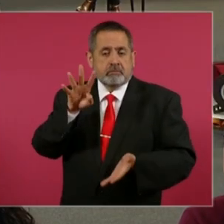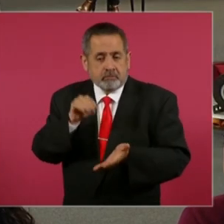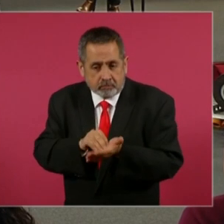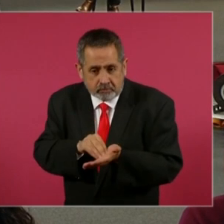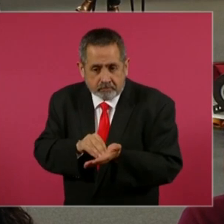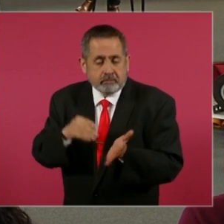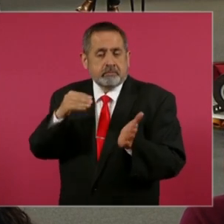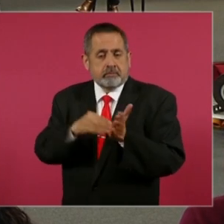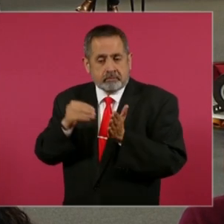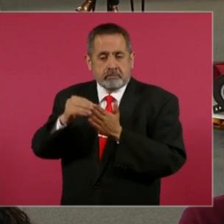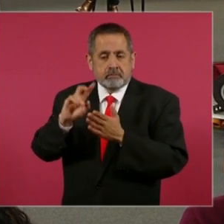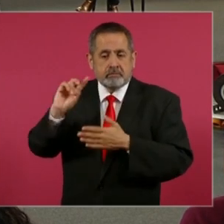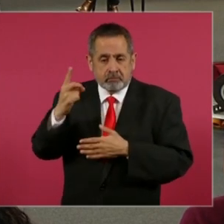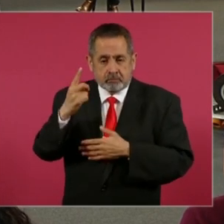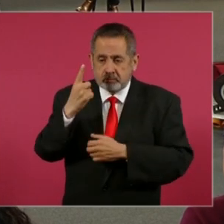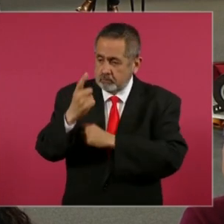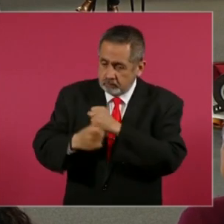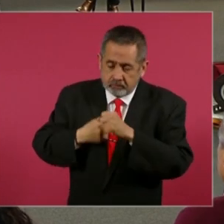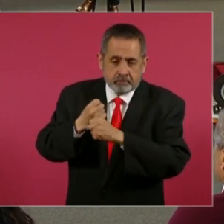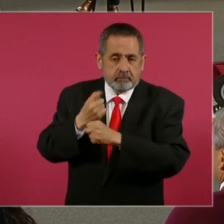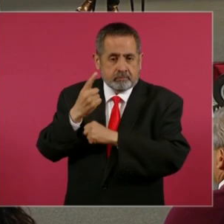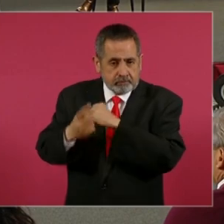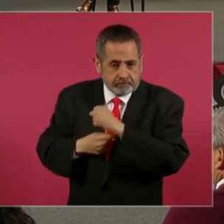4,000 millones de dólares al año.